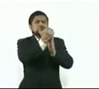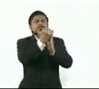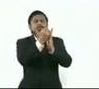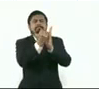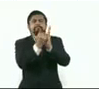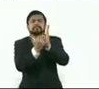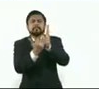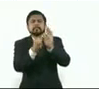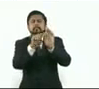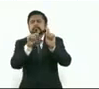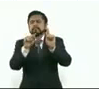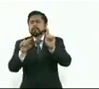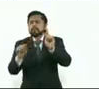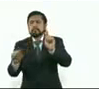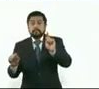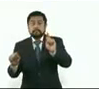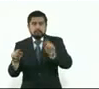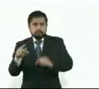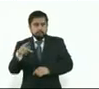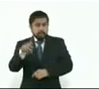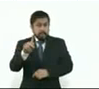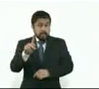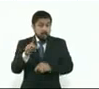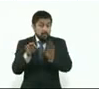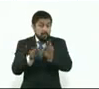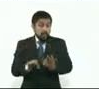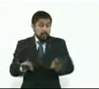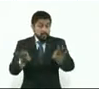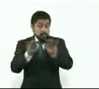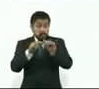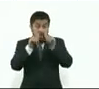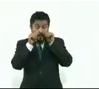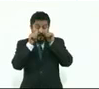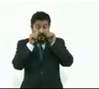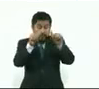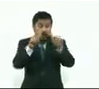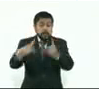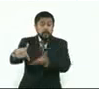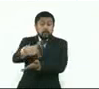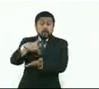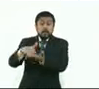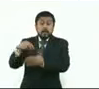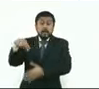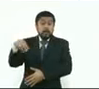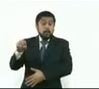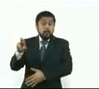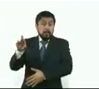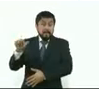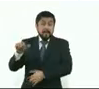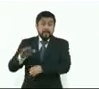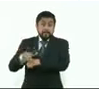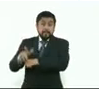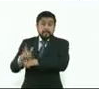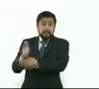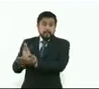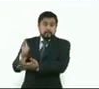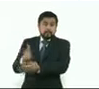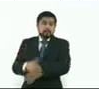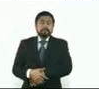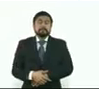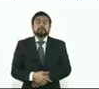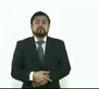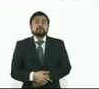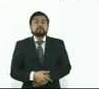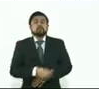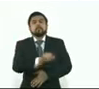atención especialmente en el caso de la Noria. Siguiente lámina. Robo a casa habitación